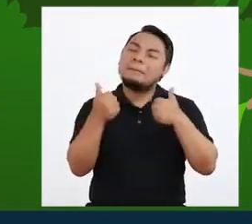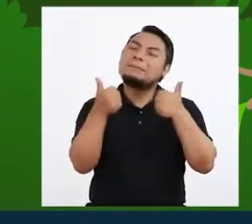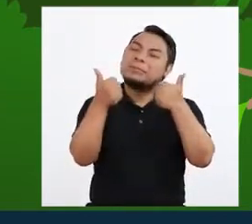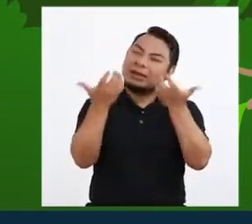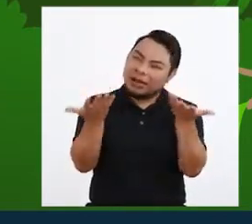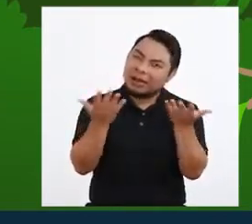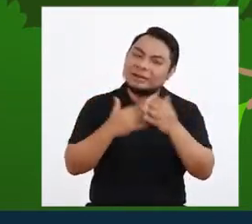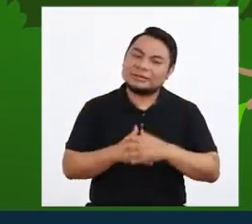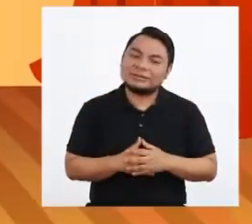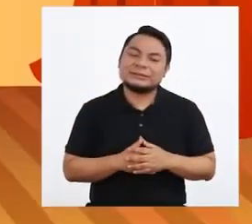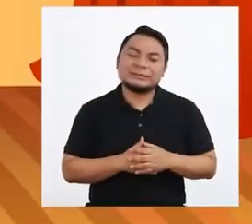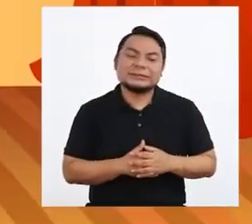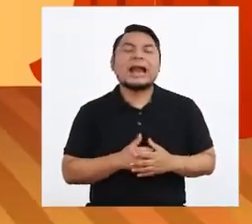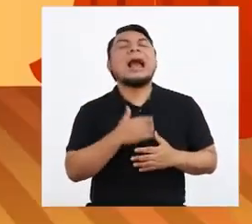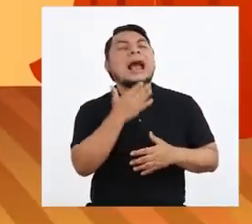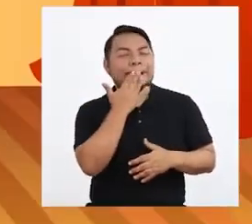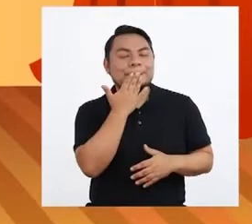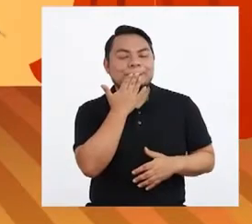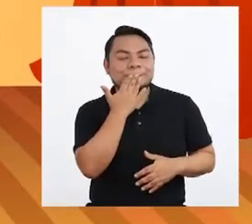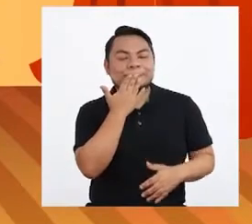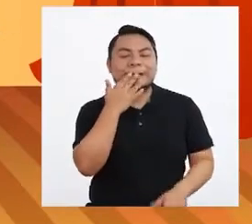estarás bien. ¡Ahí voy!